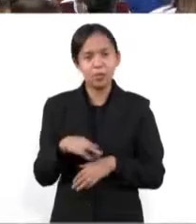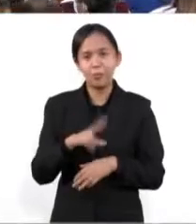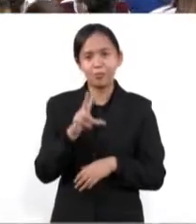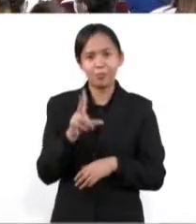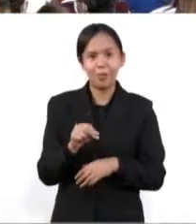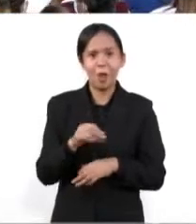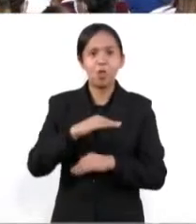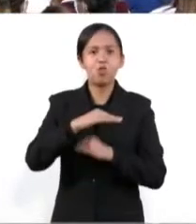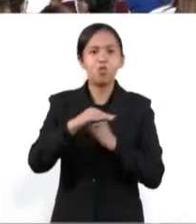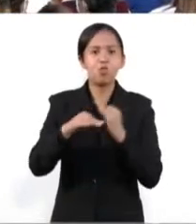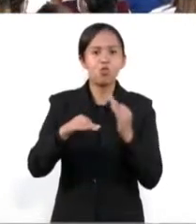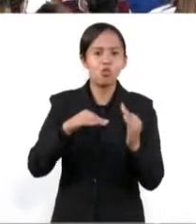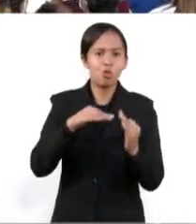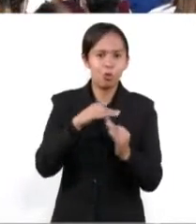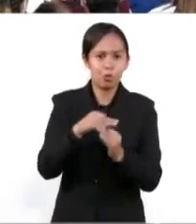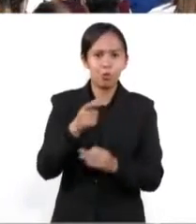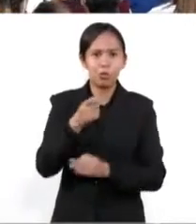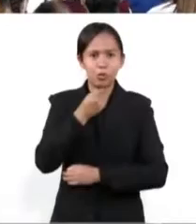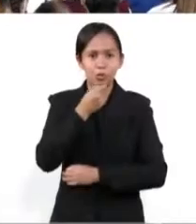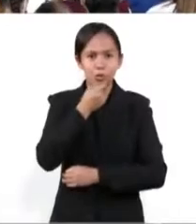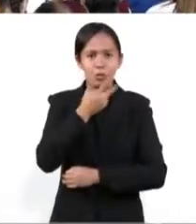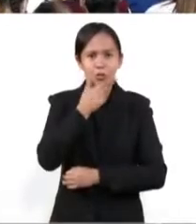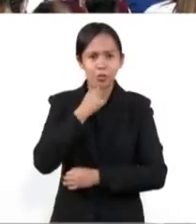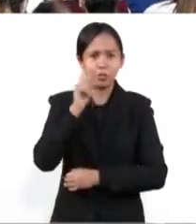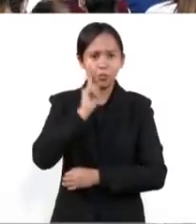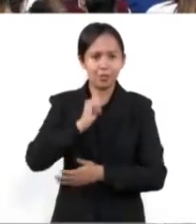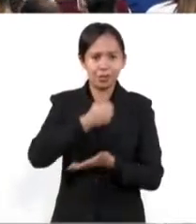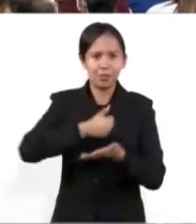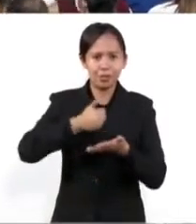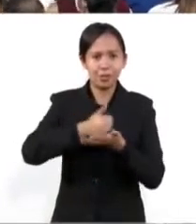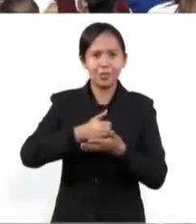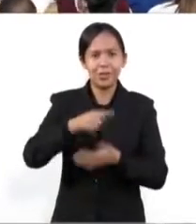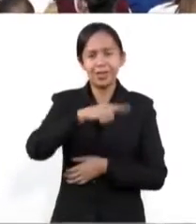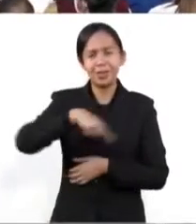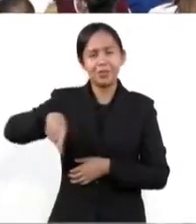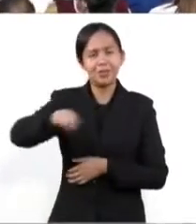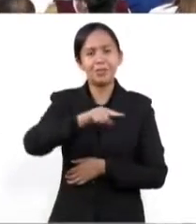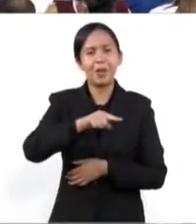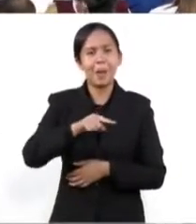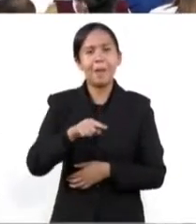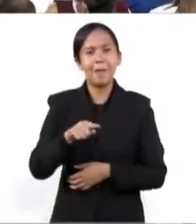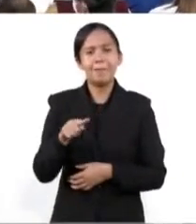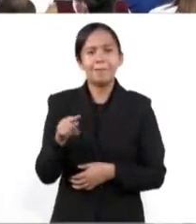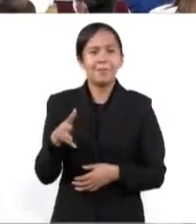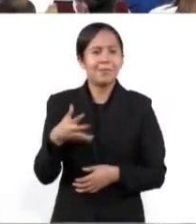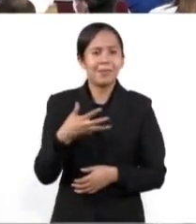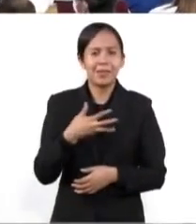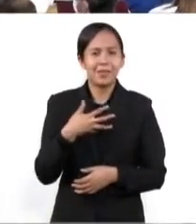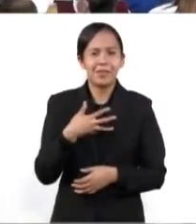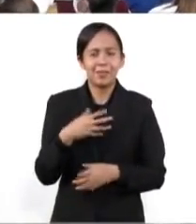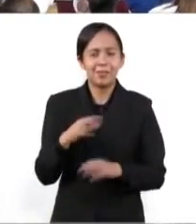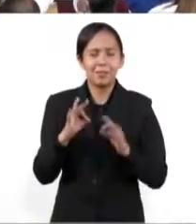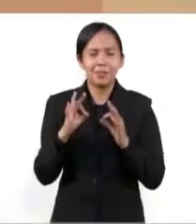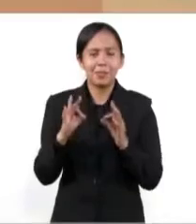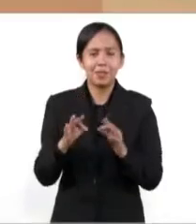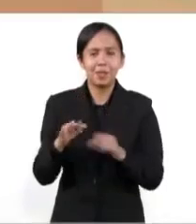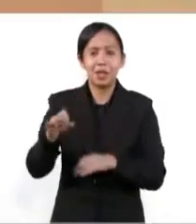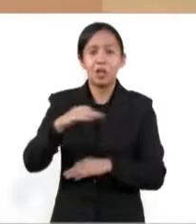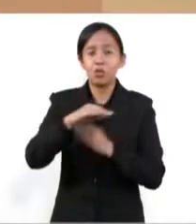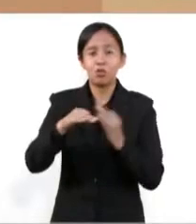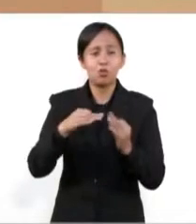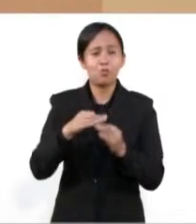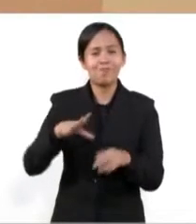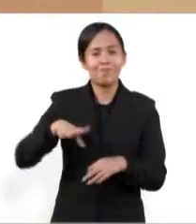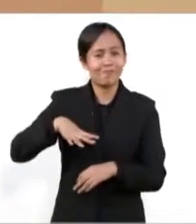nosotros todas las niñas y los niños de la ciudad son niñas y niños talento. Todos sus hijos y sus hijas tienen